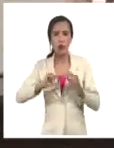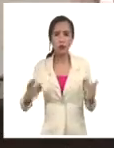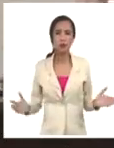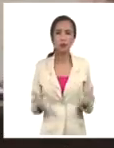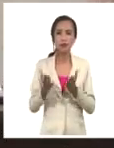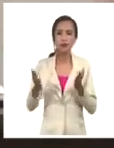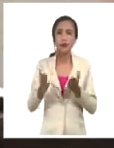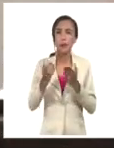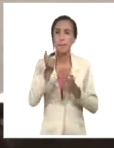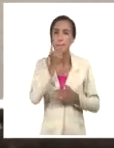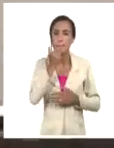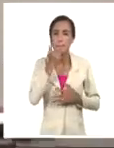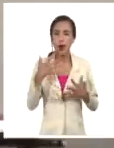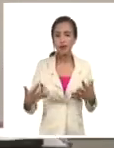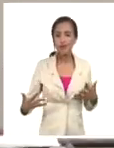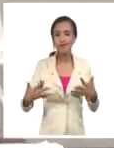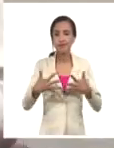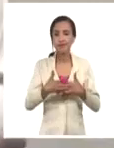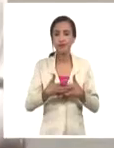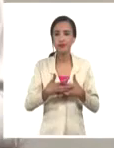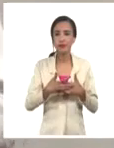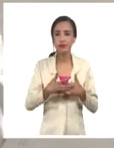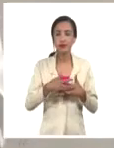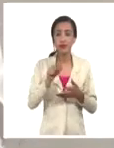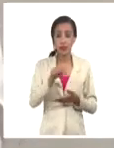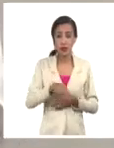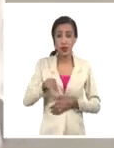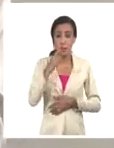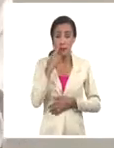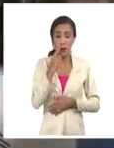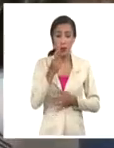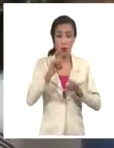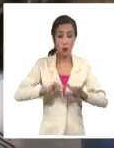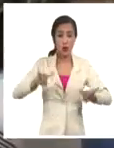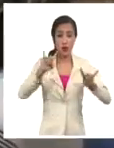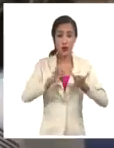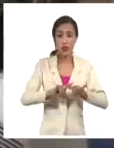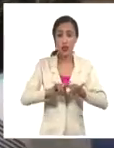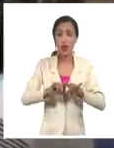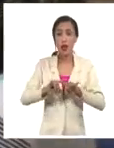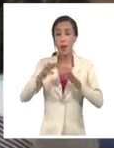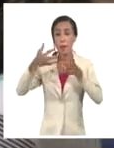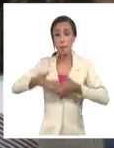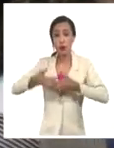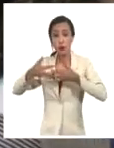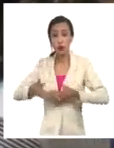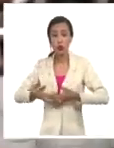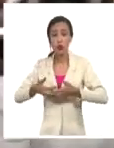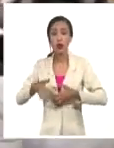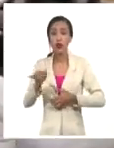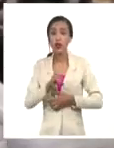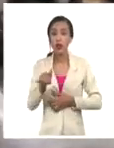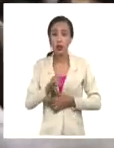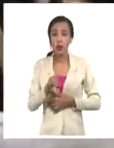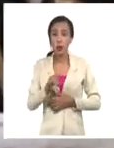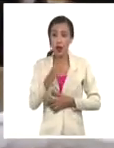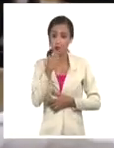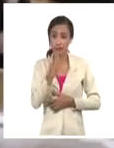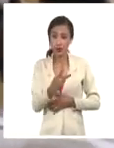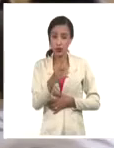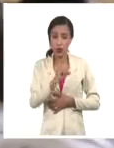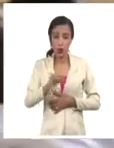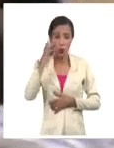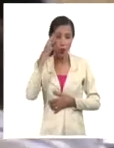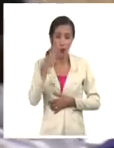una mayor interacción entre las instituciones del conocimiento, el sector productivo y la administración pública en la